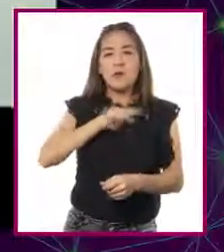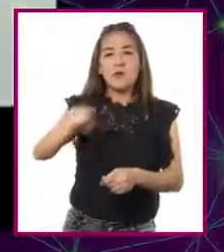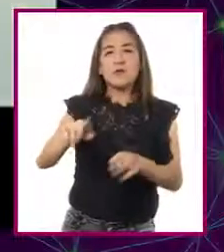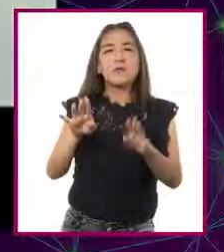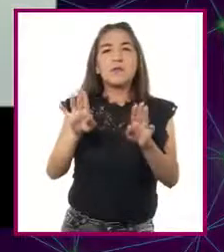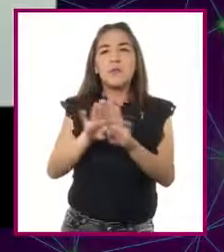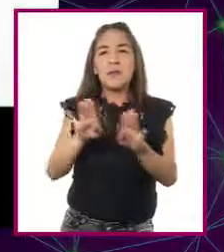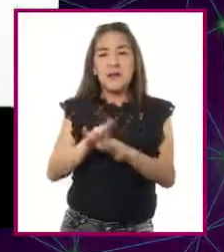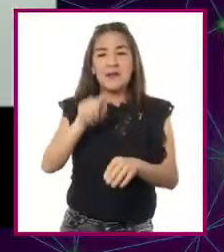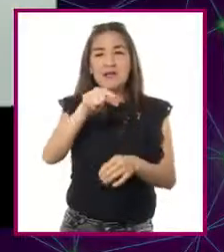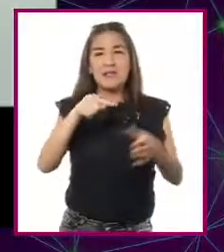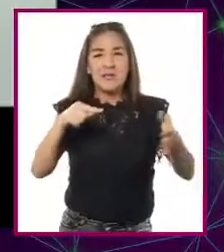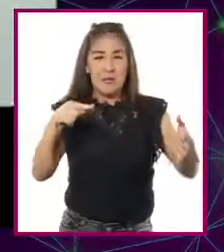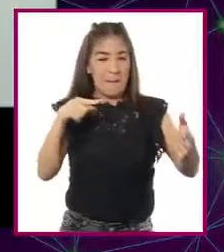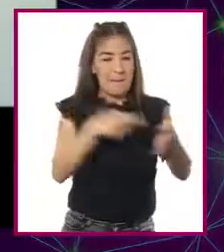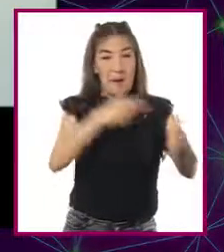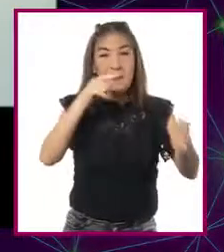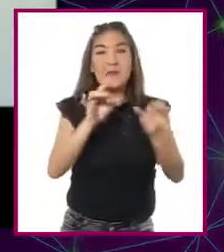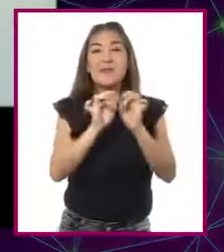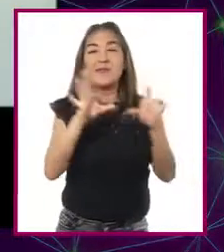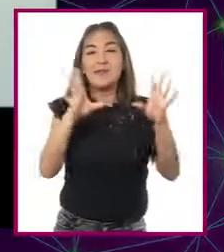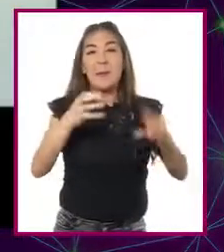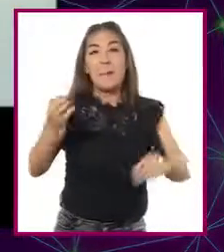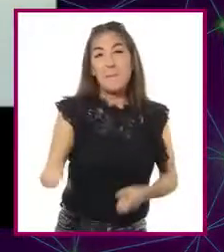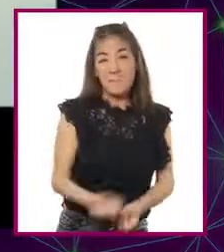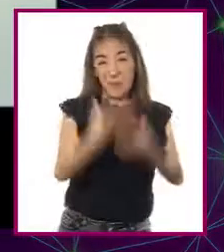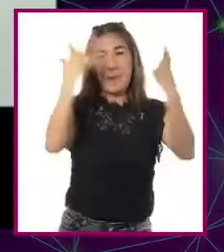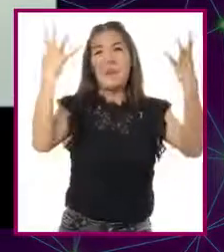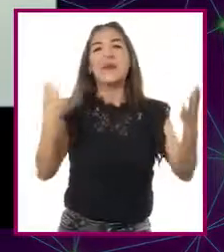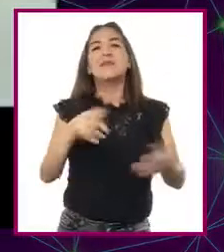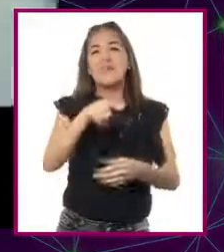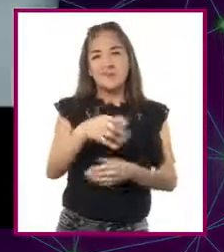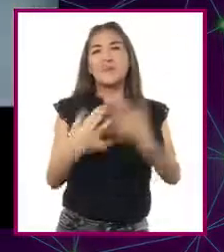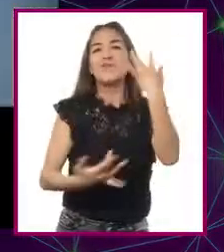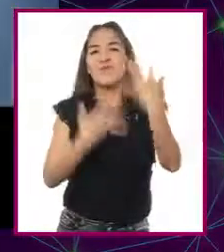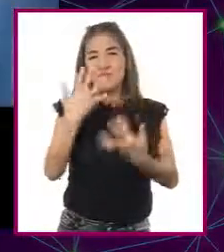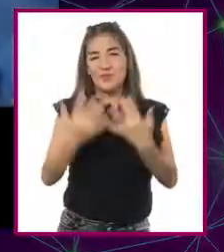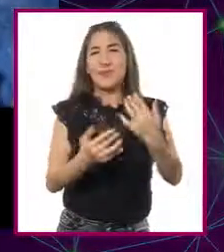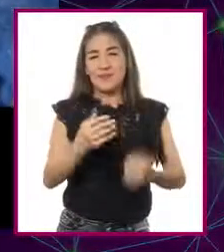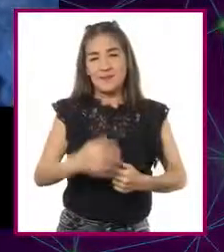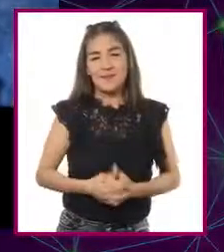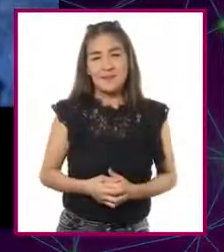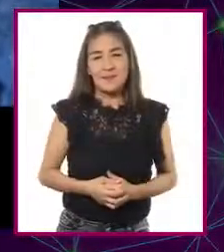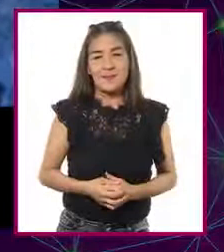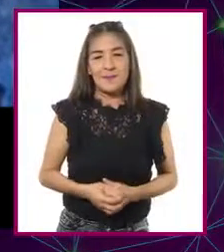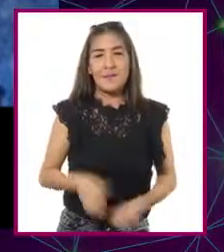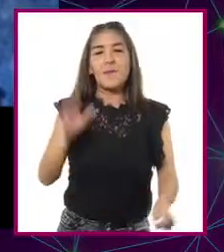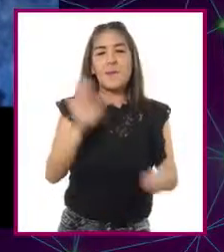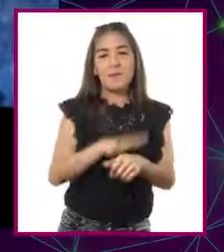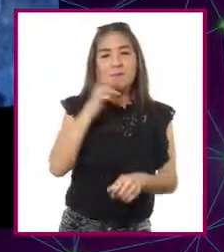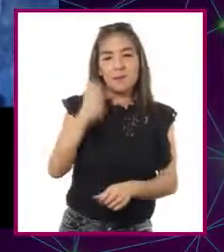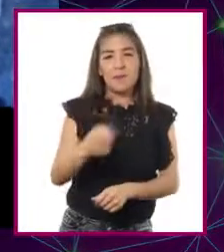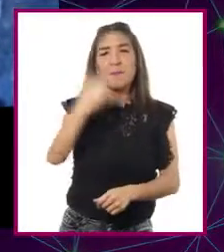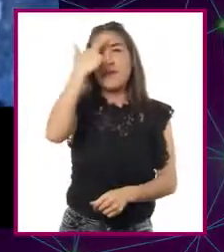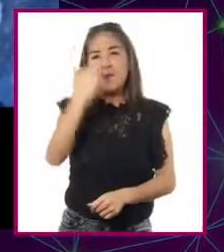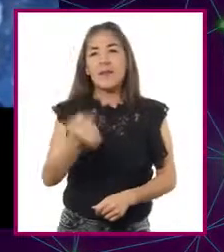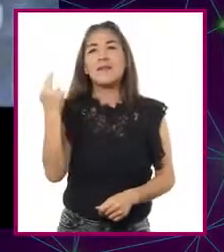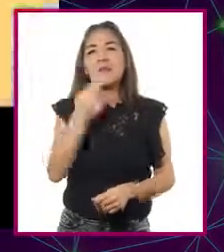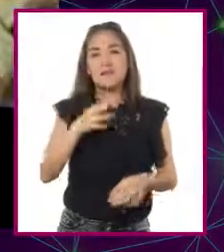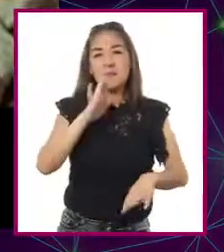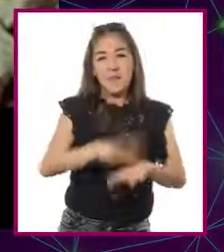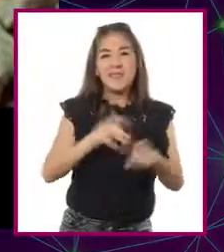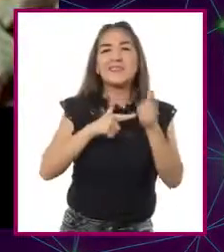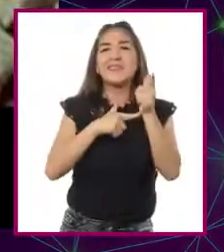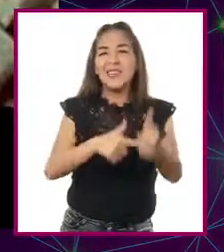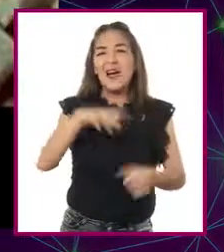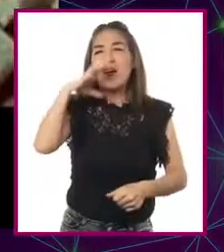el contacto con una llama o chispa accidental para que se inicie la combustión. Por lo general, se requiere un aporte continuo de